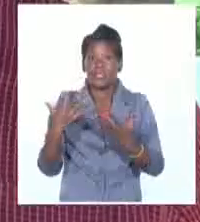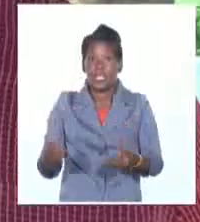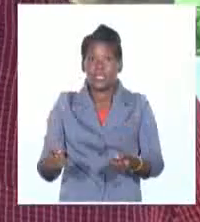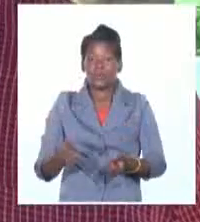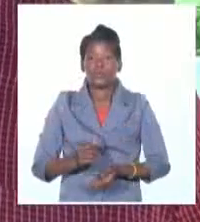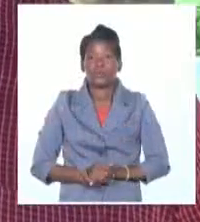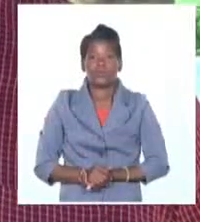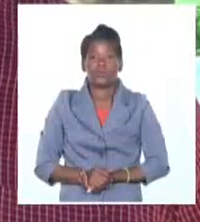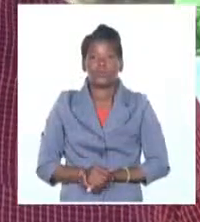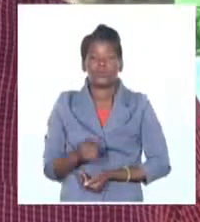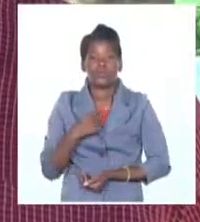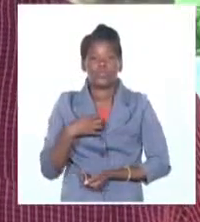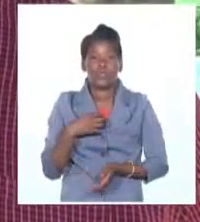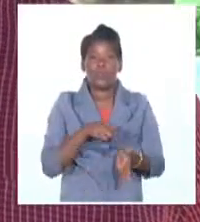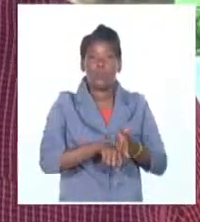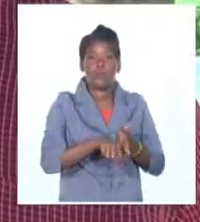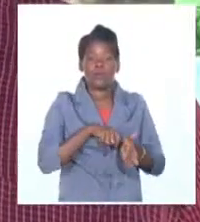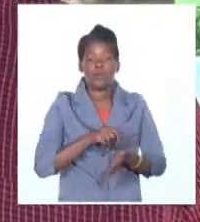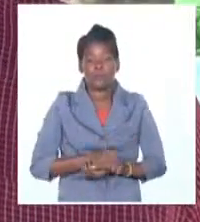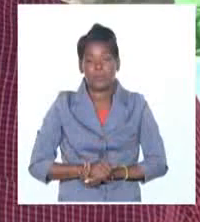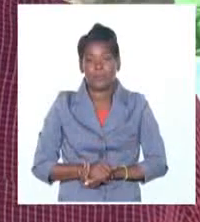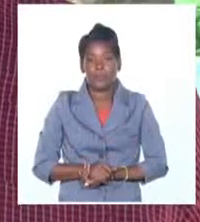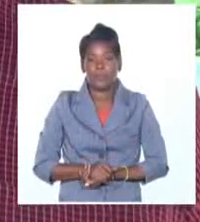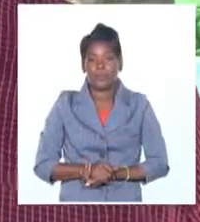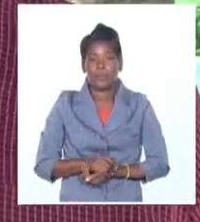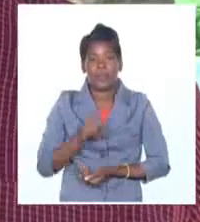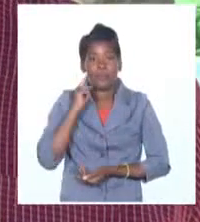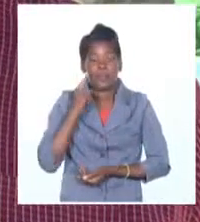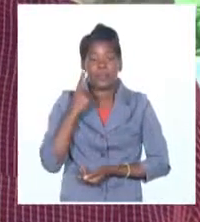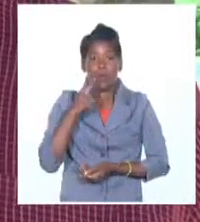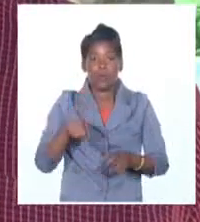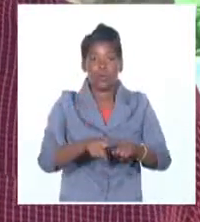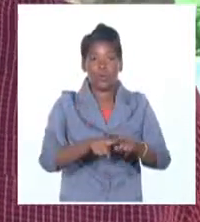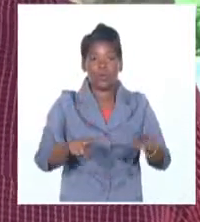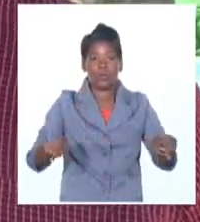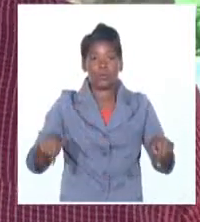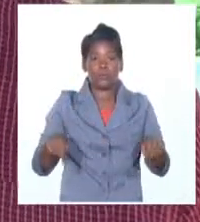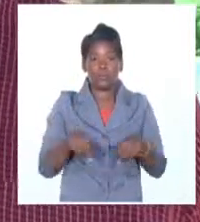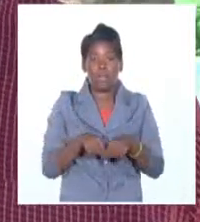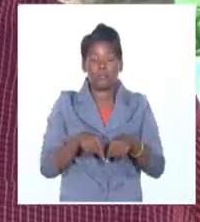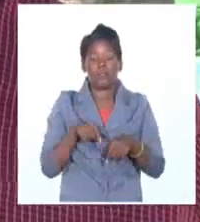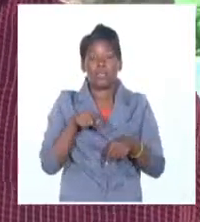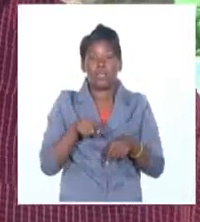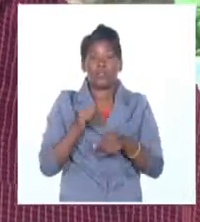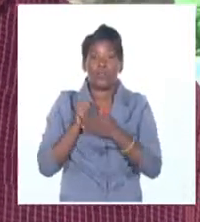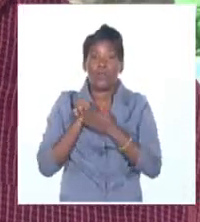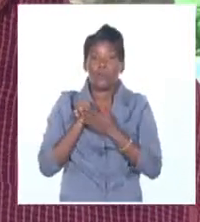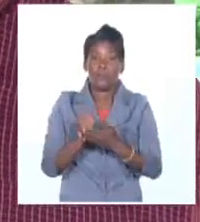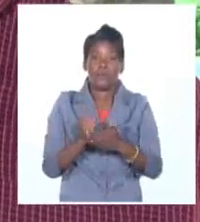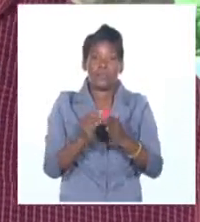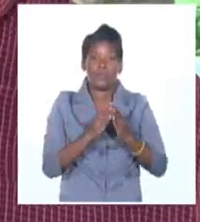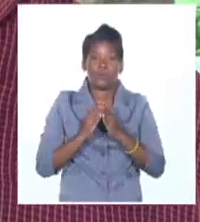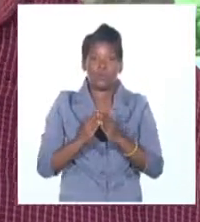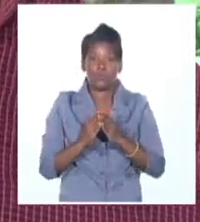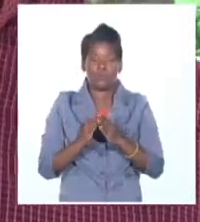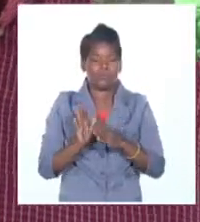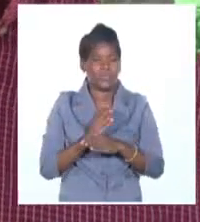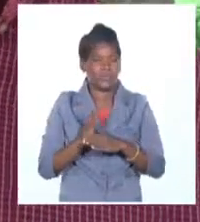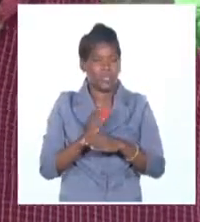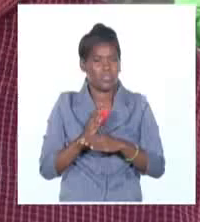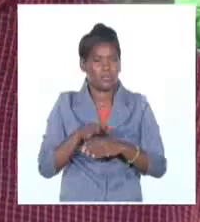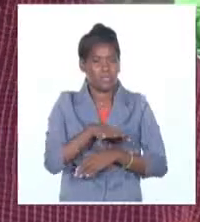tenemos concebido en maicí hacer la presa Obando, que mejoraría Asunción, Santa